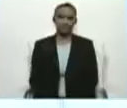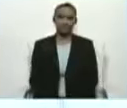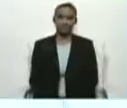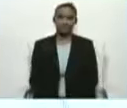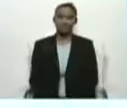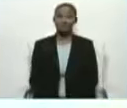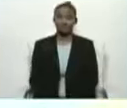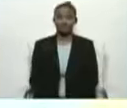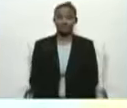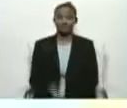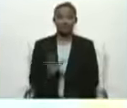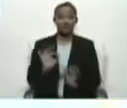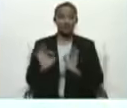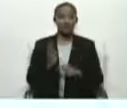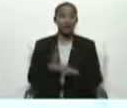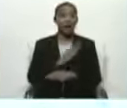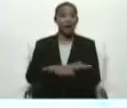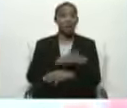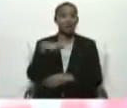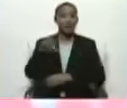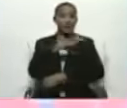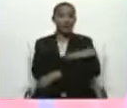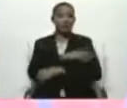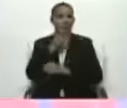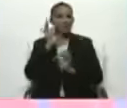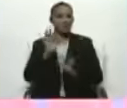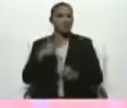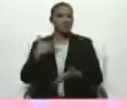Preparémonos para cualquier acción violenta de la derecha venezolana.